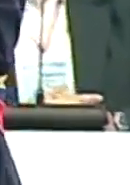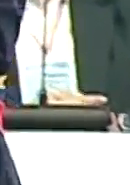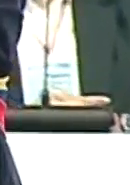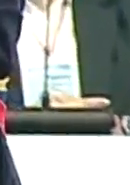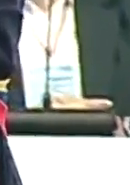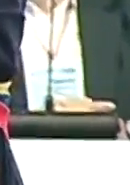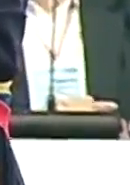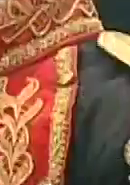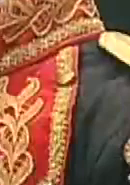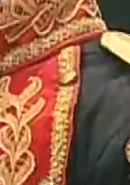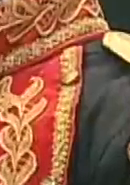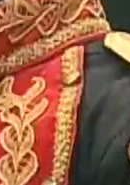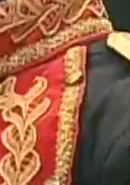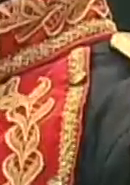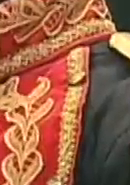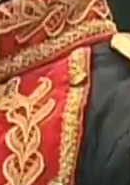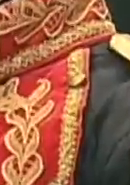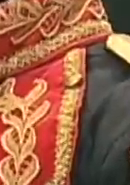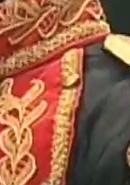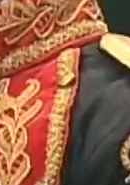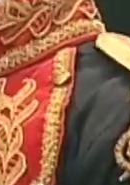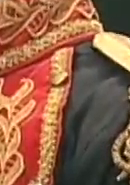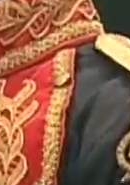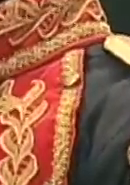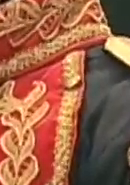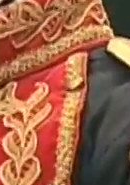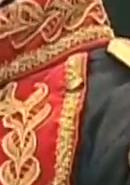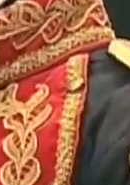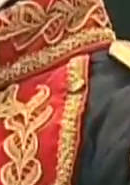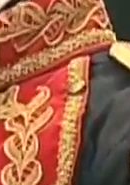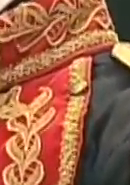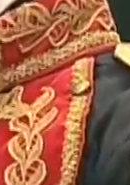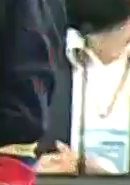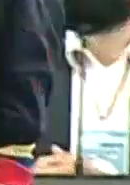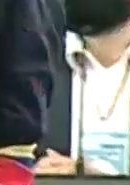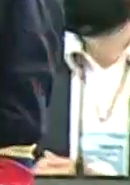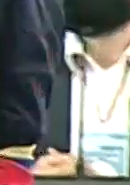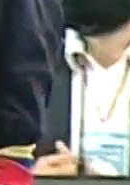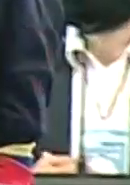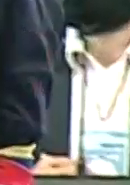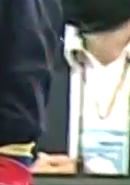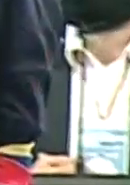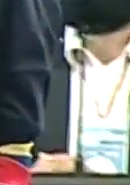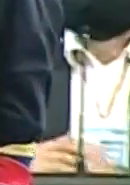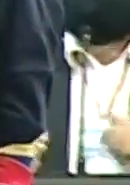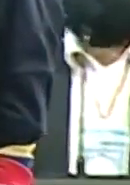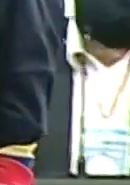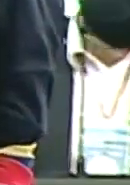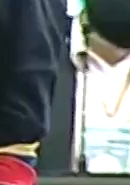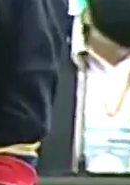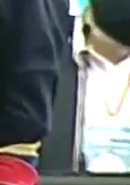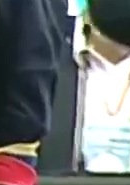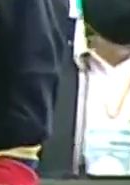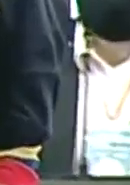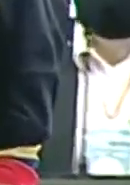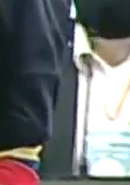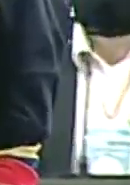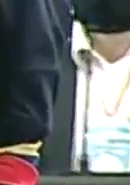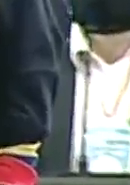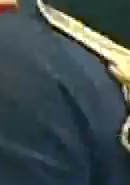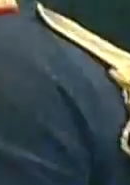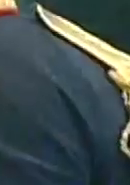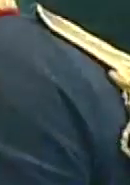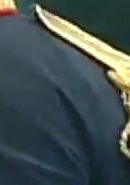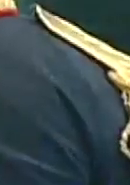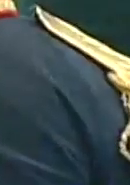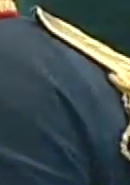un gran honor terminar la Guerra de la Independencia a las órdenes del general a quien